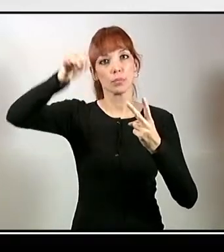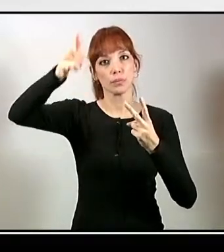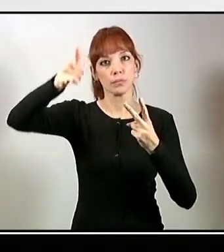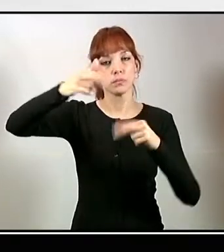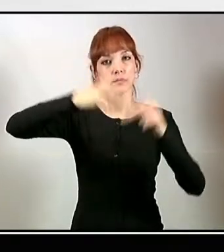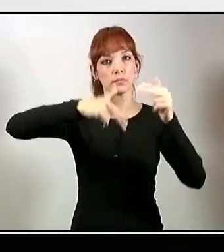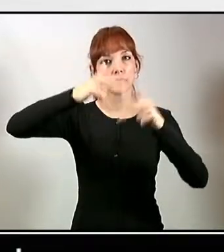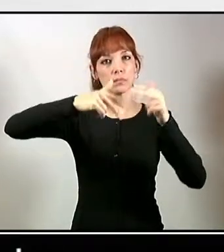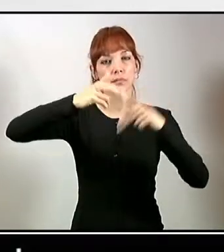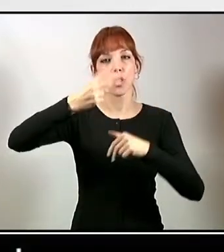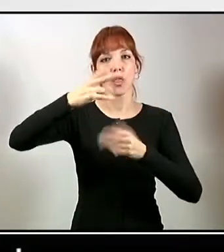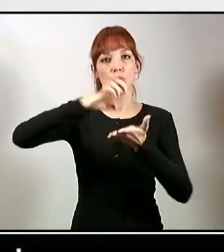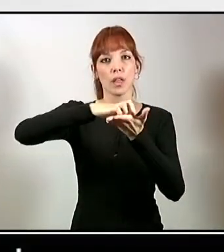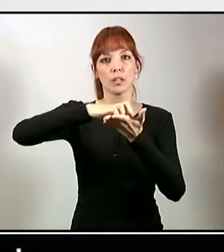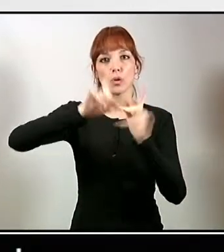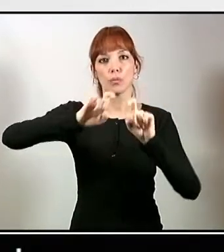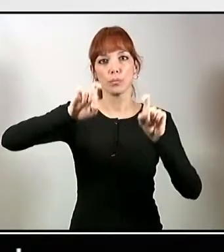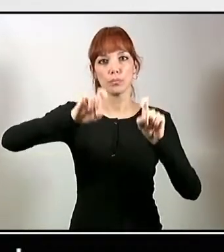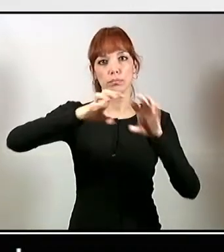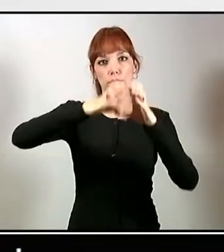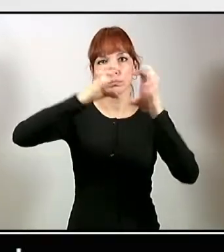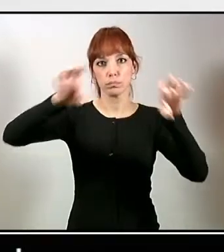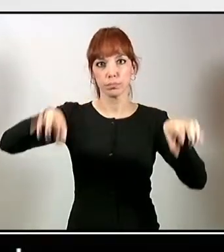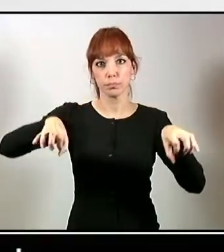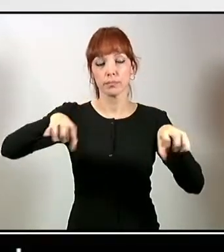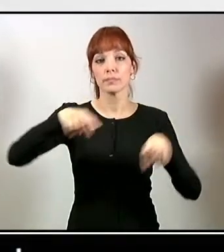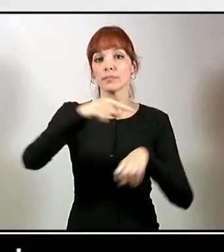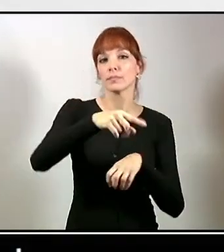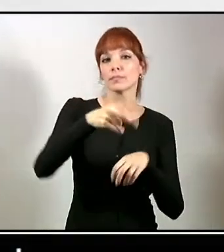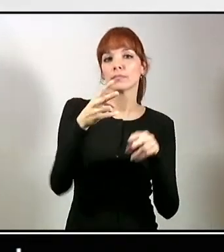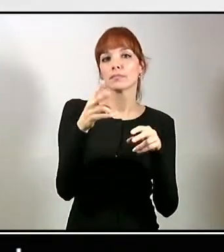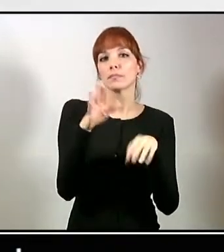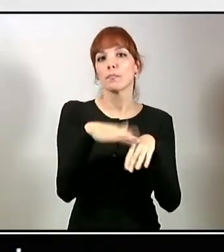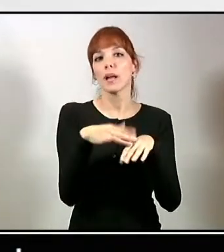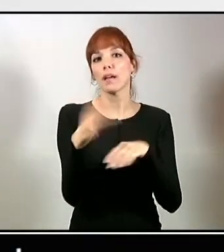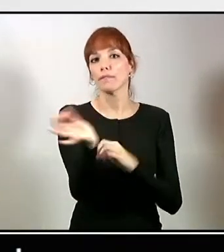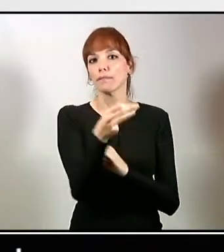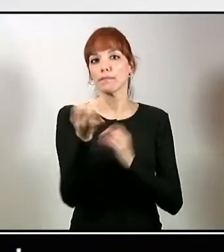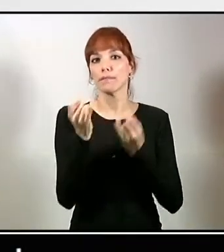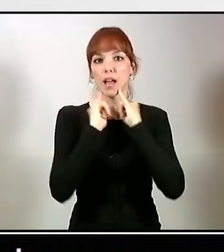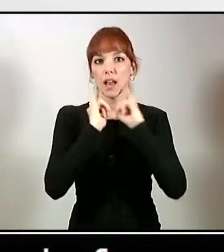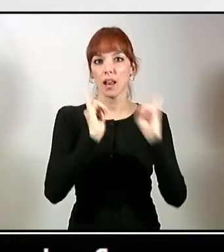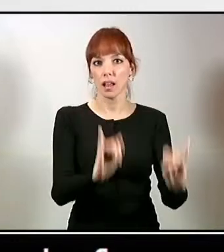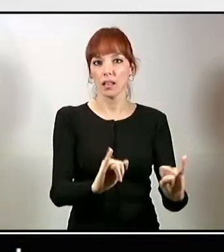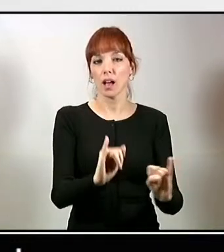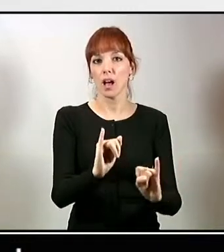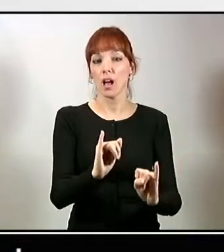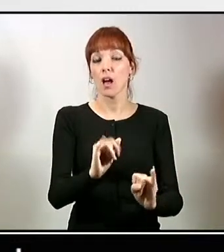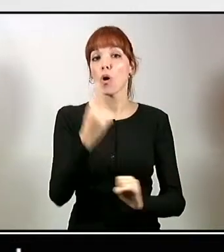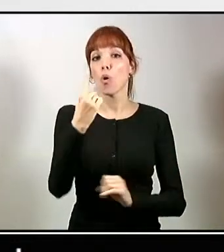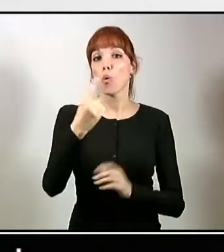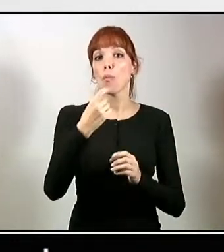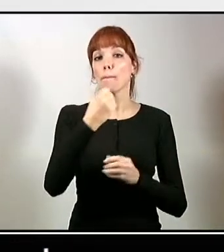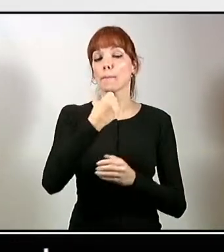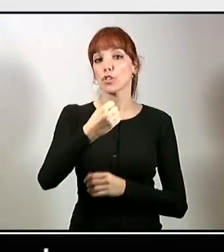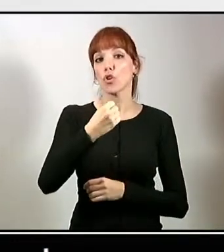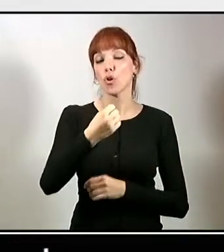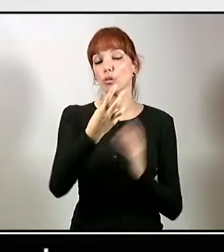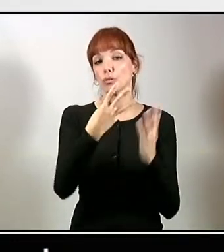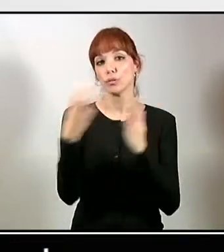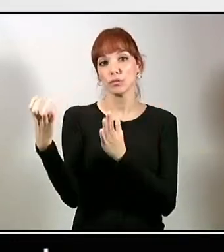centros educativos de la región en materia de eficiencia energética por un importe de más de